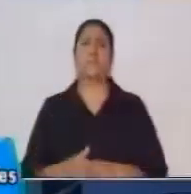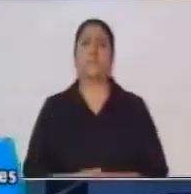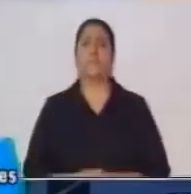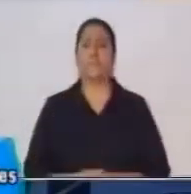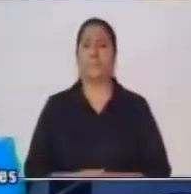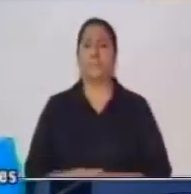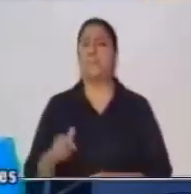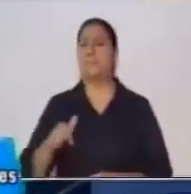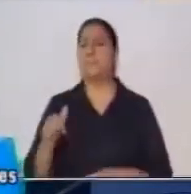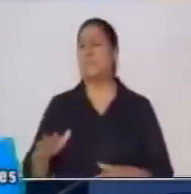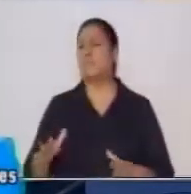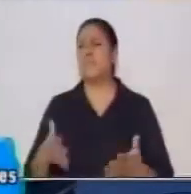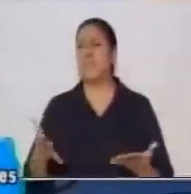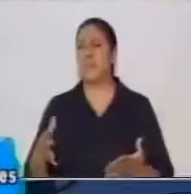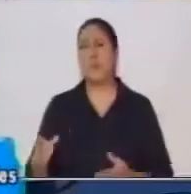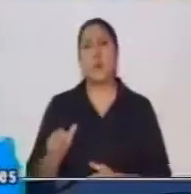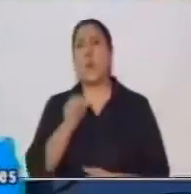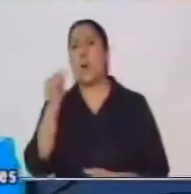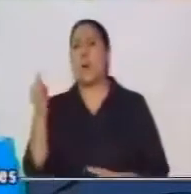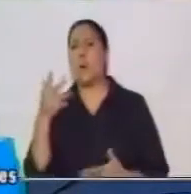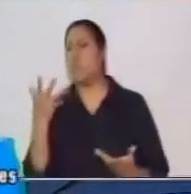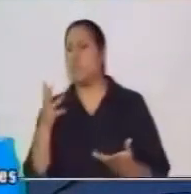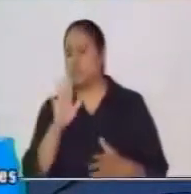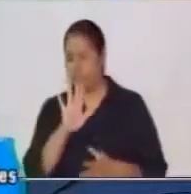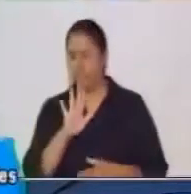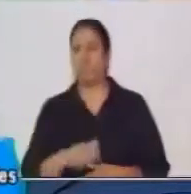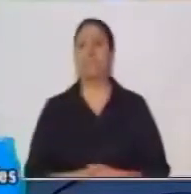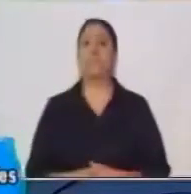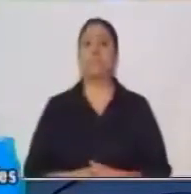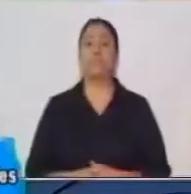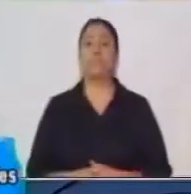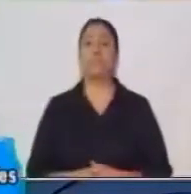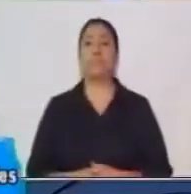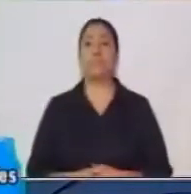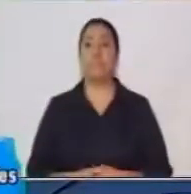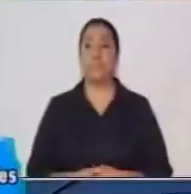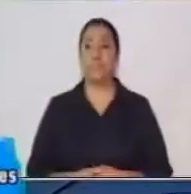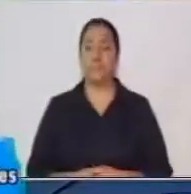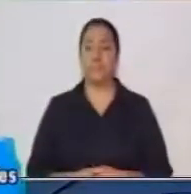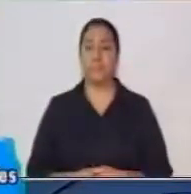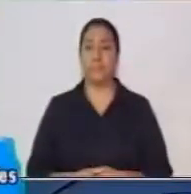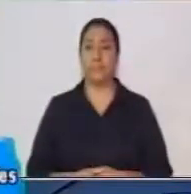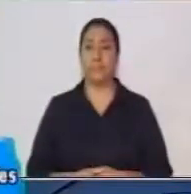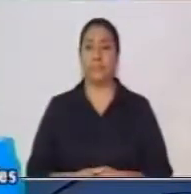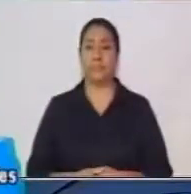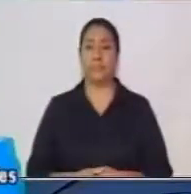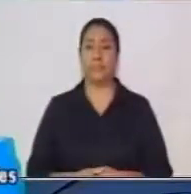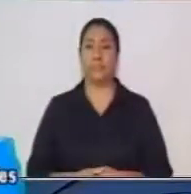vamos a poner otro reto.